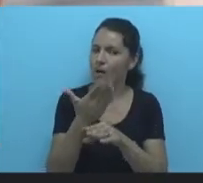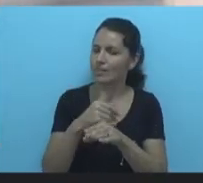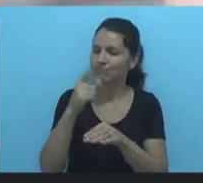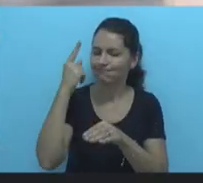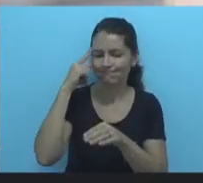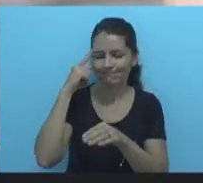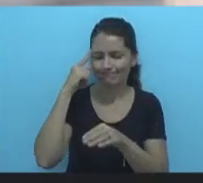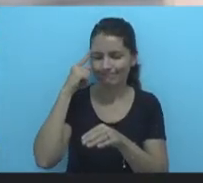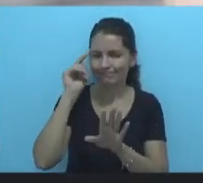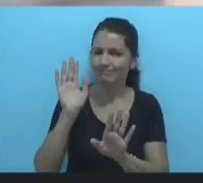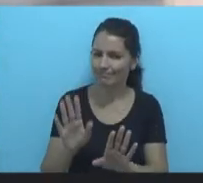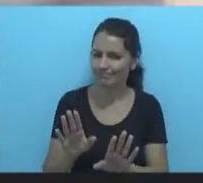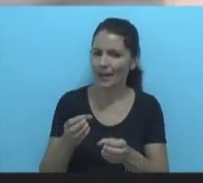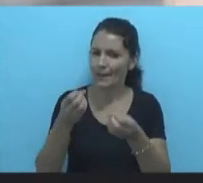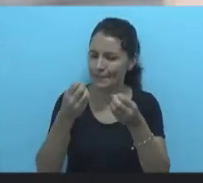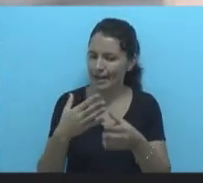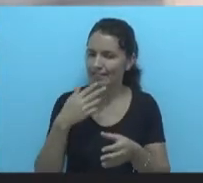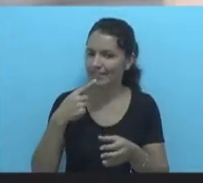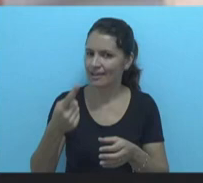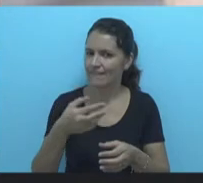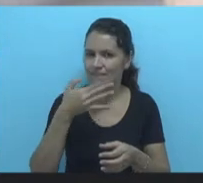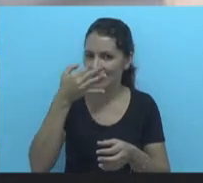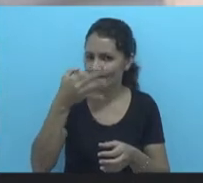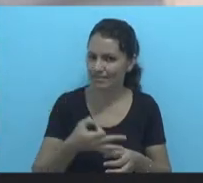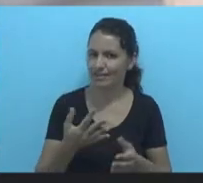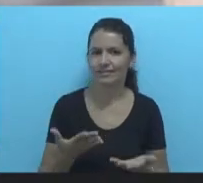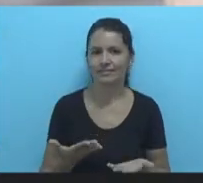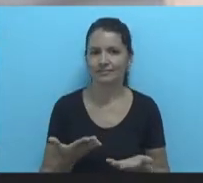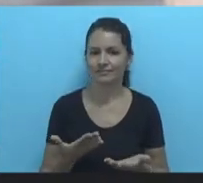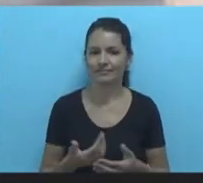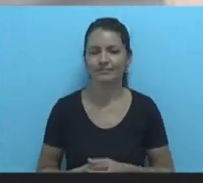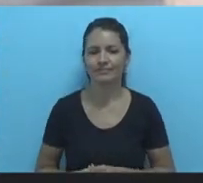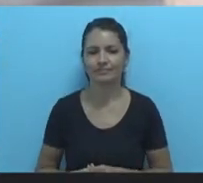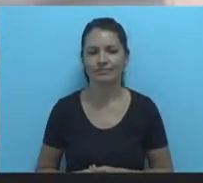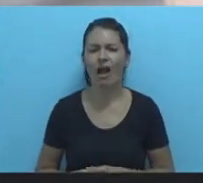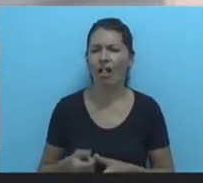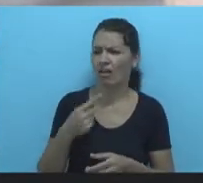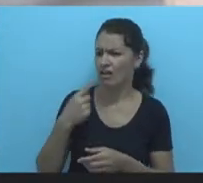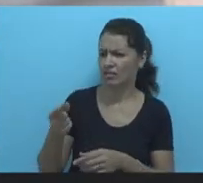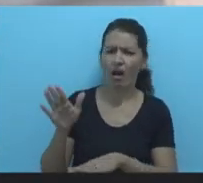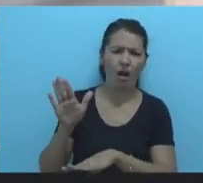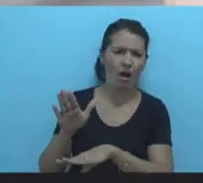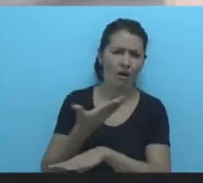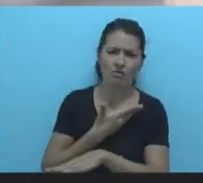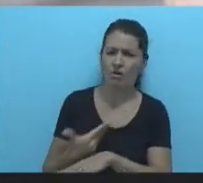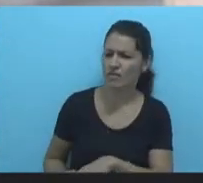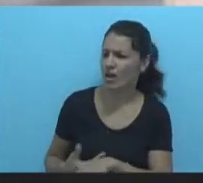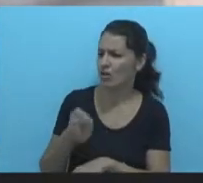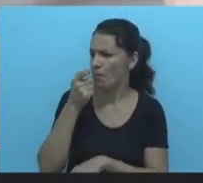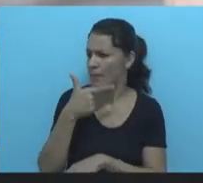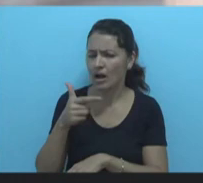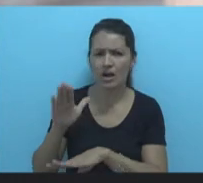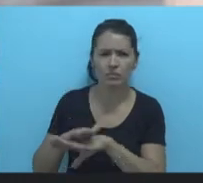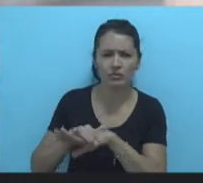efectividad conducente, no solamente con Sanata acá, de ah, pero Macri, ah, pero en el gobierno de Cambiemos. Agarremos la distribución de recursos, del